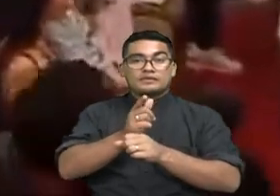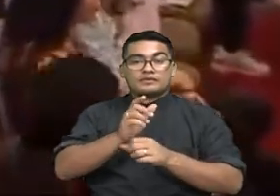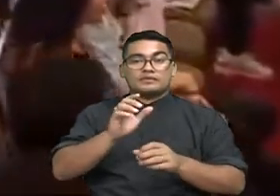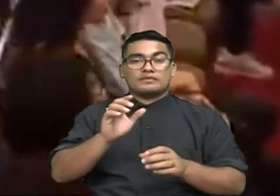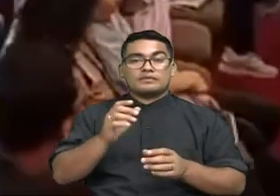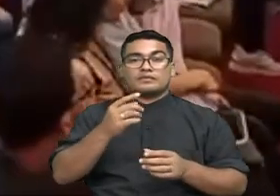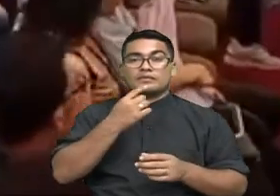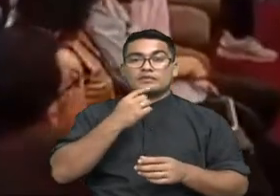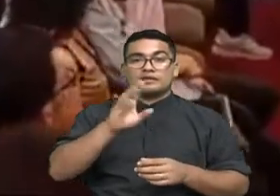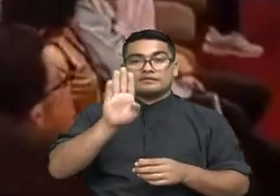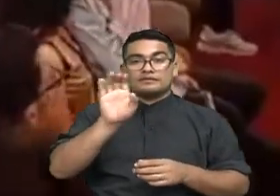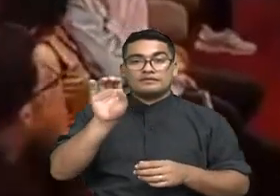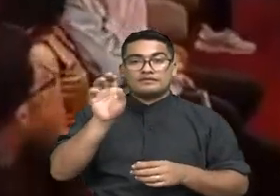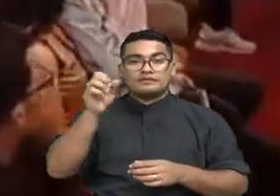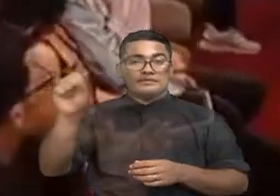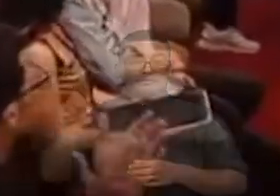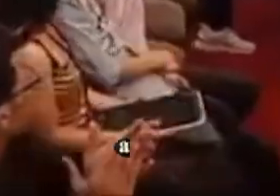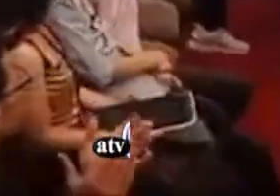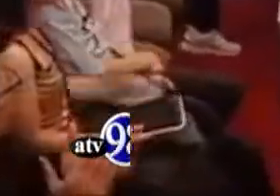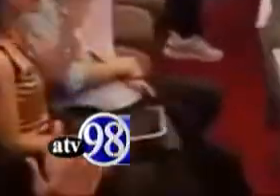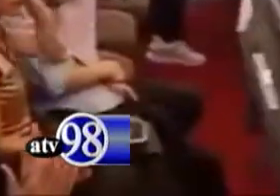parlamentario les informó Vanessa Paz.